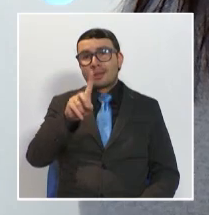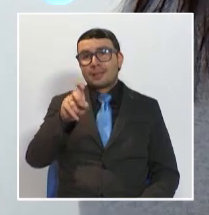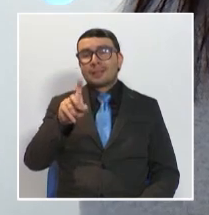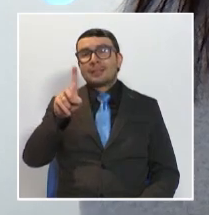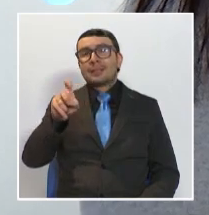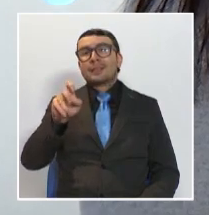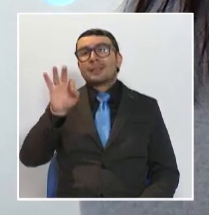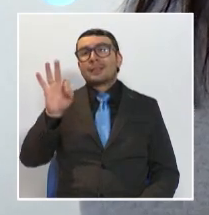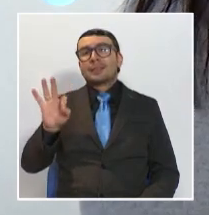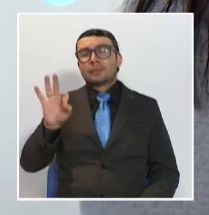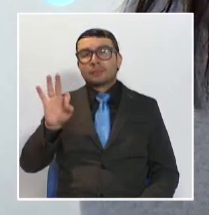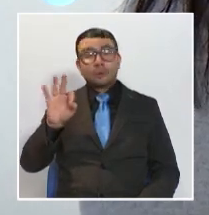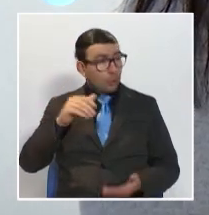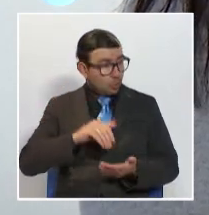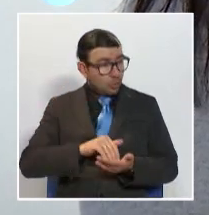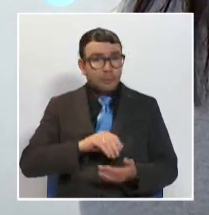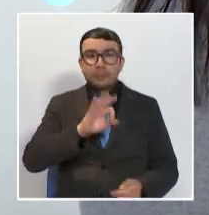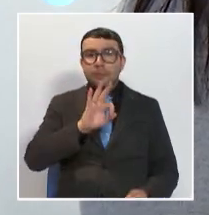318-275-2663.